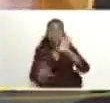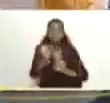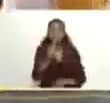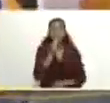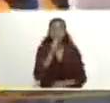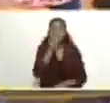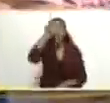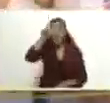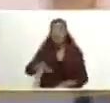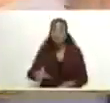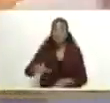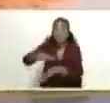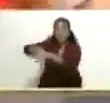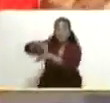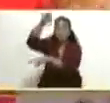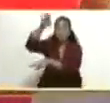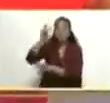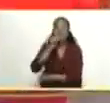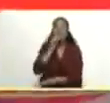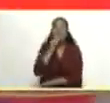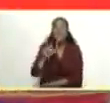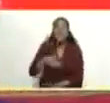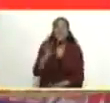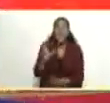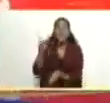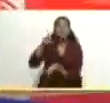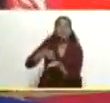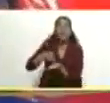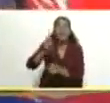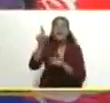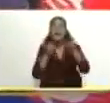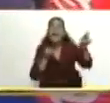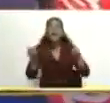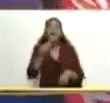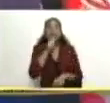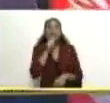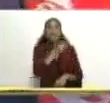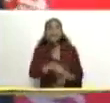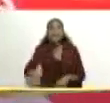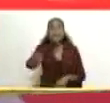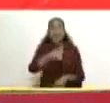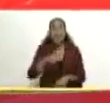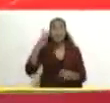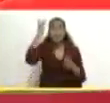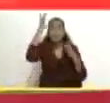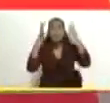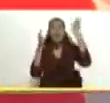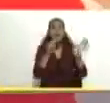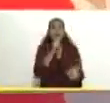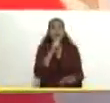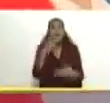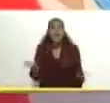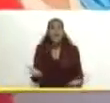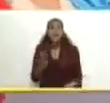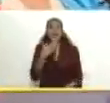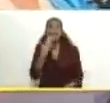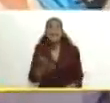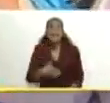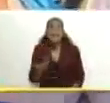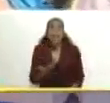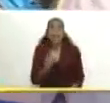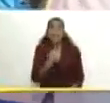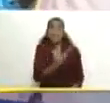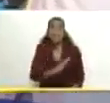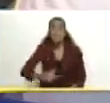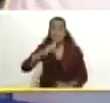dejar que sea alguien de aquí, del poder popular. Tú me dices, ella, no, no es ella. Improvisando aquí con el presidente, ¿qué le quiere decir tú a Maduro? ¿Qué